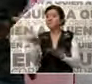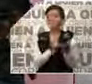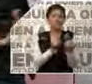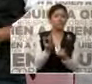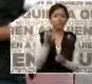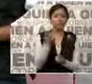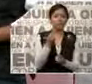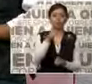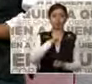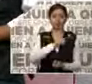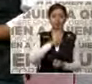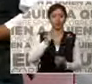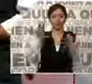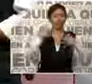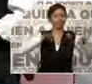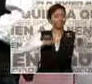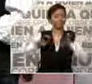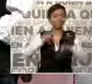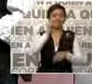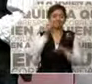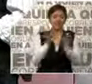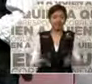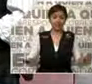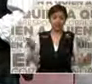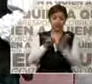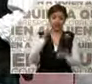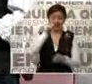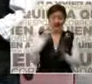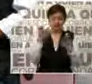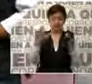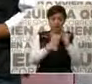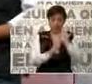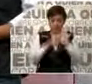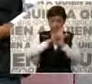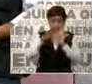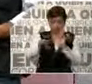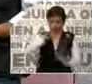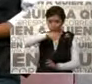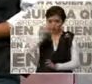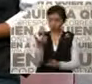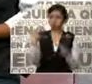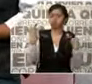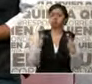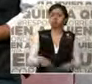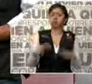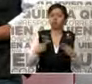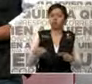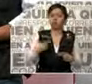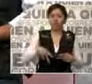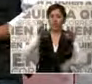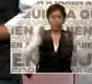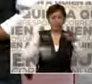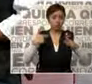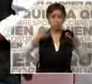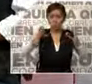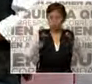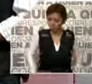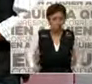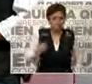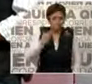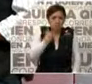Es para ella un gran empujón. Y es un gran ejemplo para otras personas que pues estamos completas,